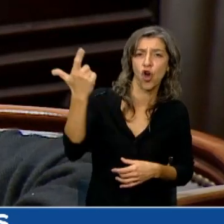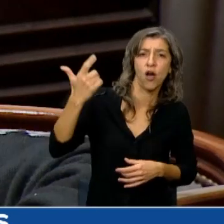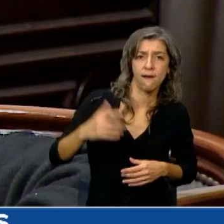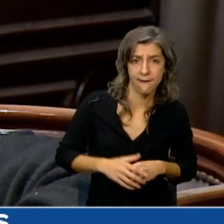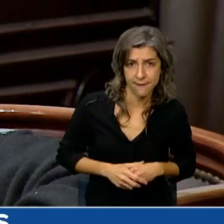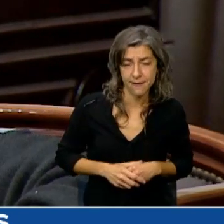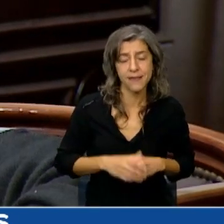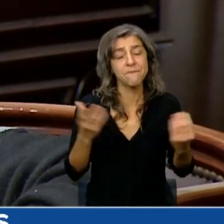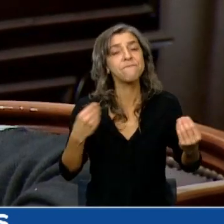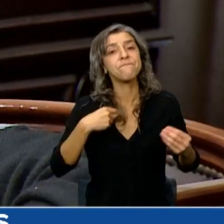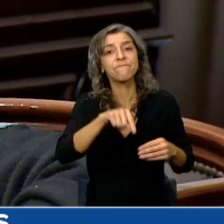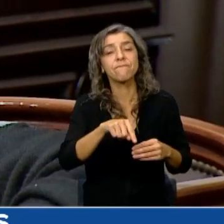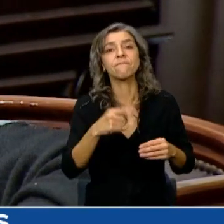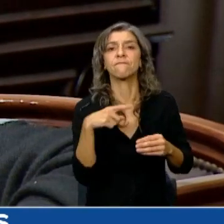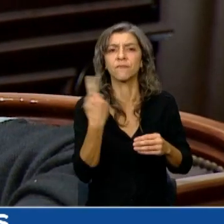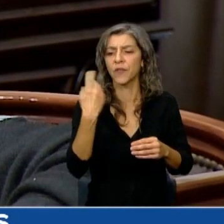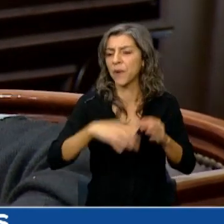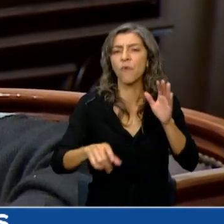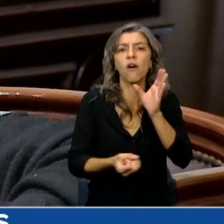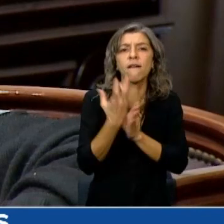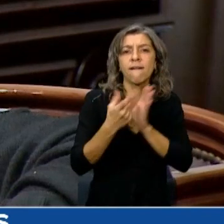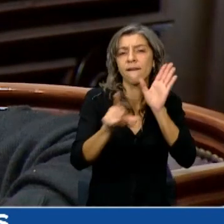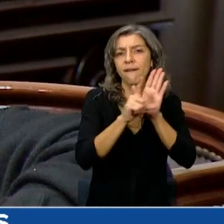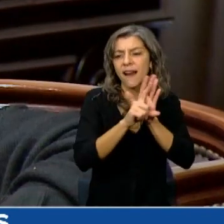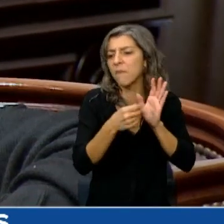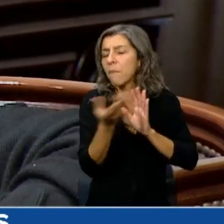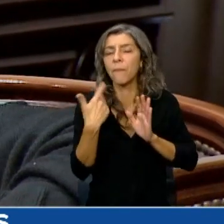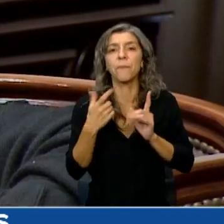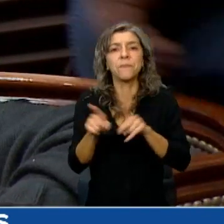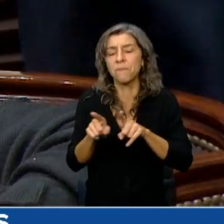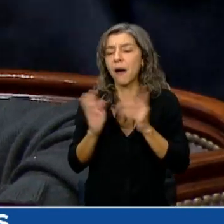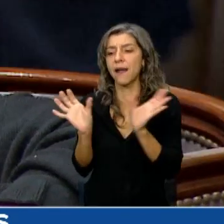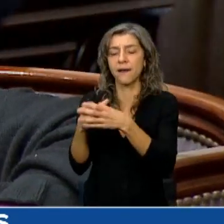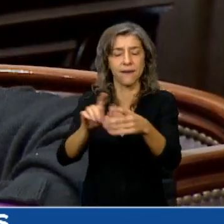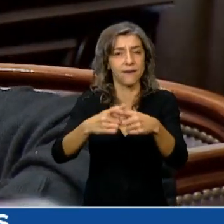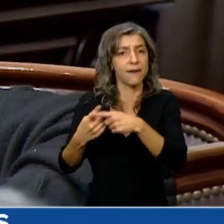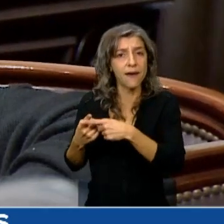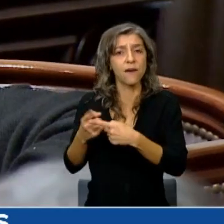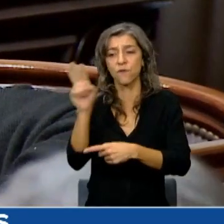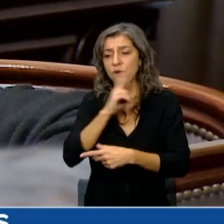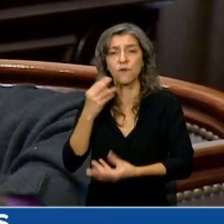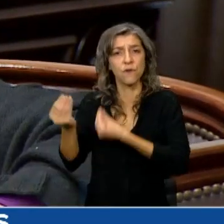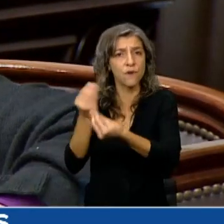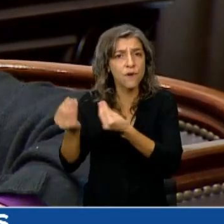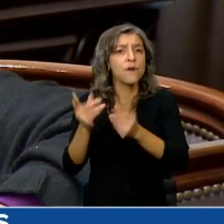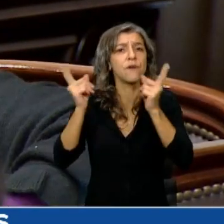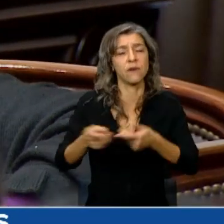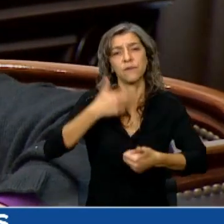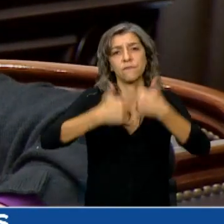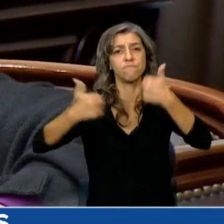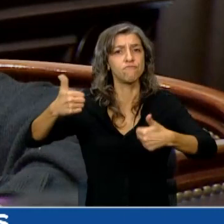positivas en la regulación de los partidos políticos y el régimen electoral. Acciones